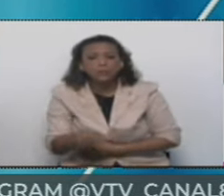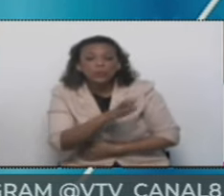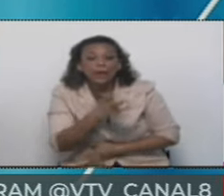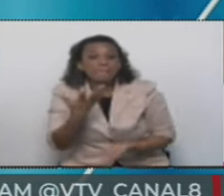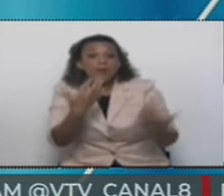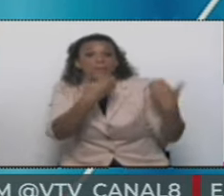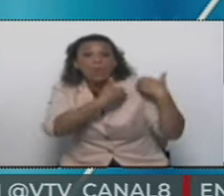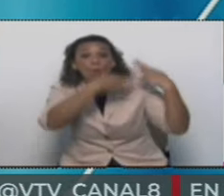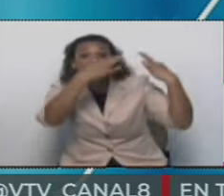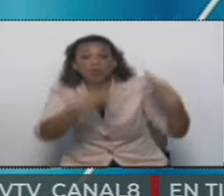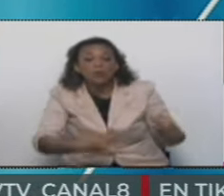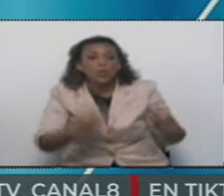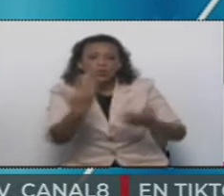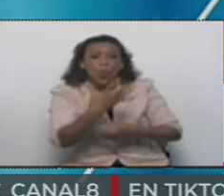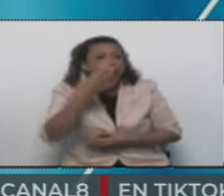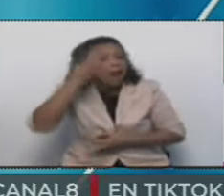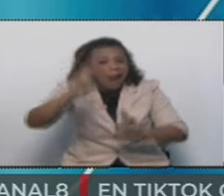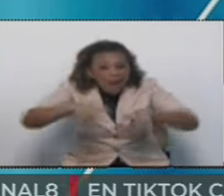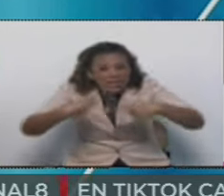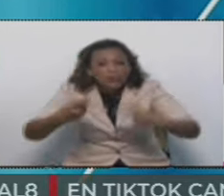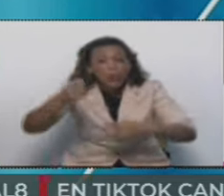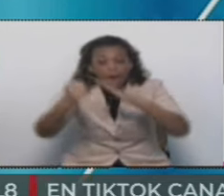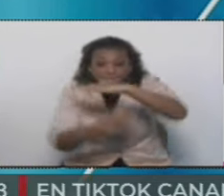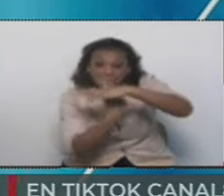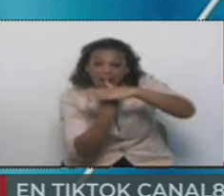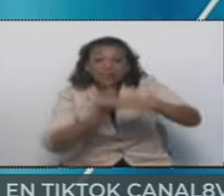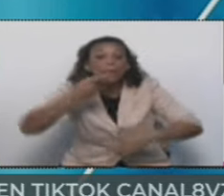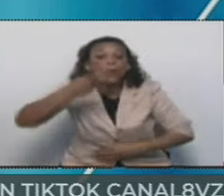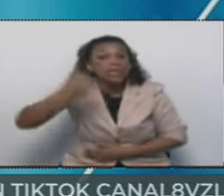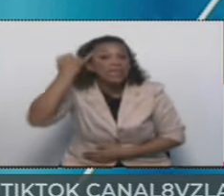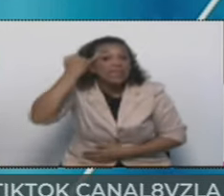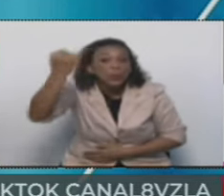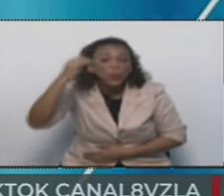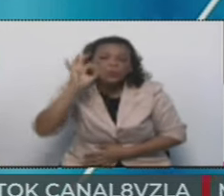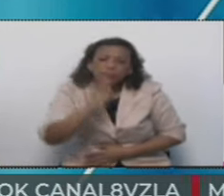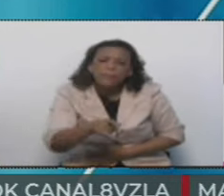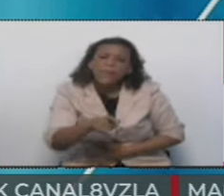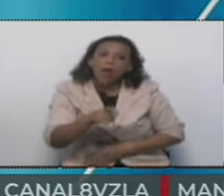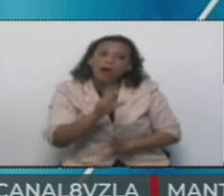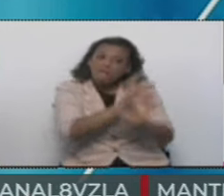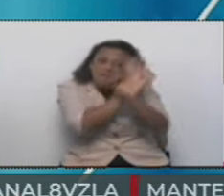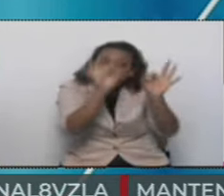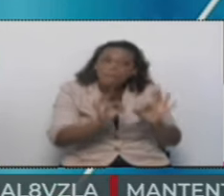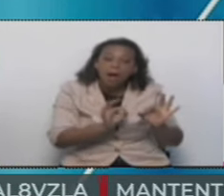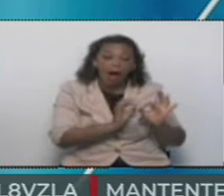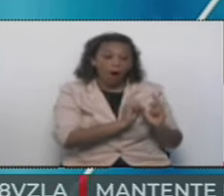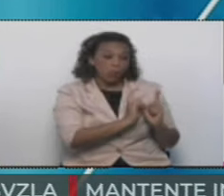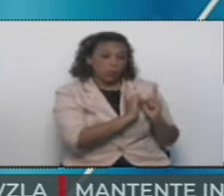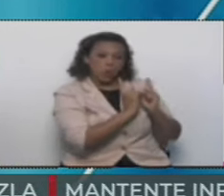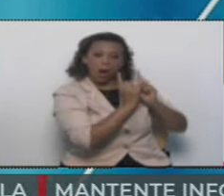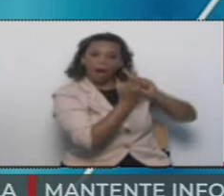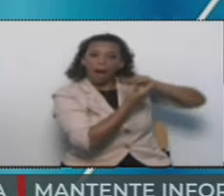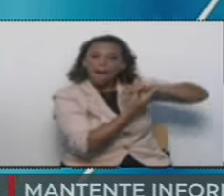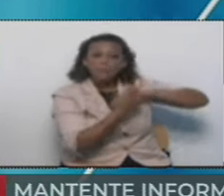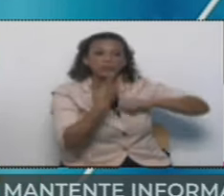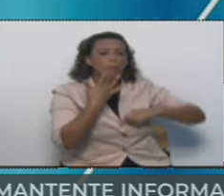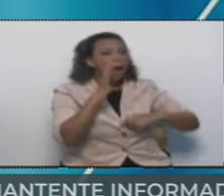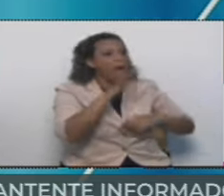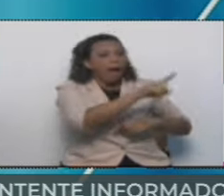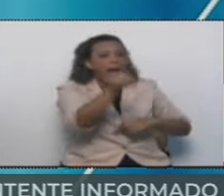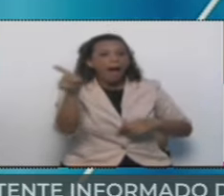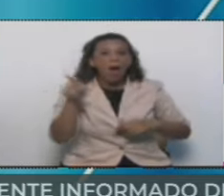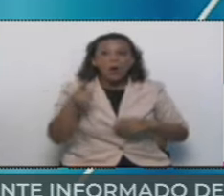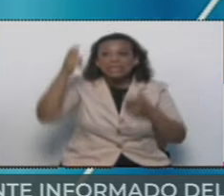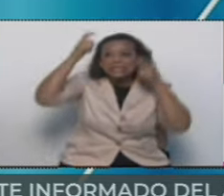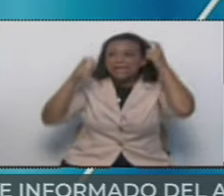cargar no solamente la revisión de nuestras bases políticos e ideológicos, sino que un fenómeno que va ocurriendo, que es que si se puede ver lo que el